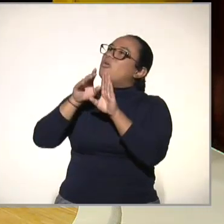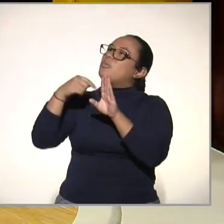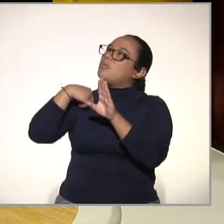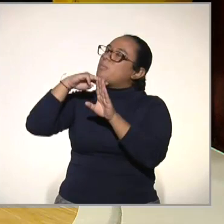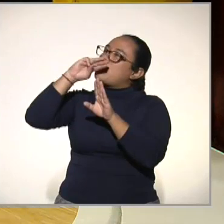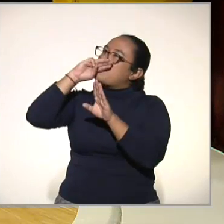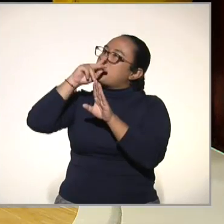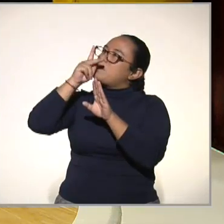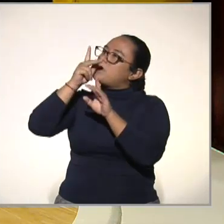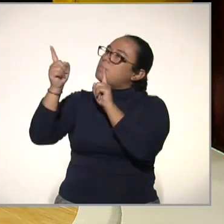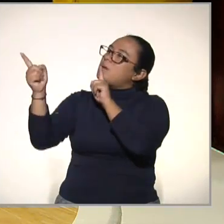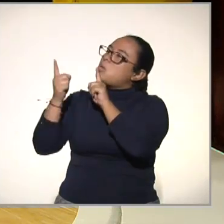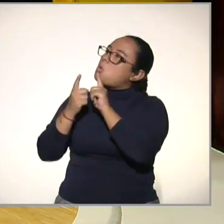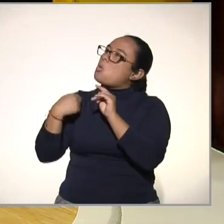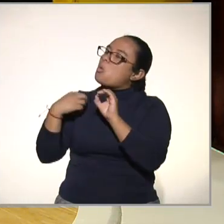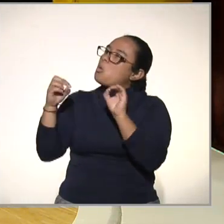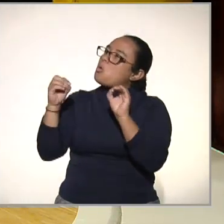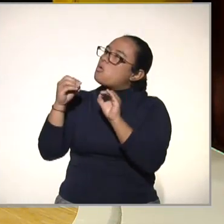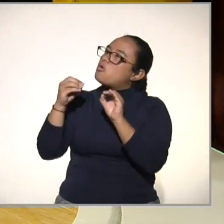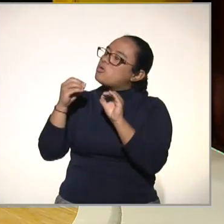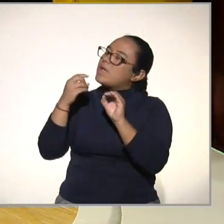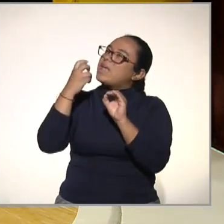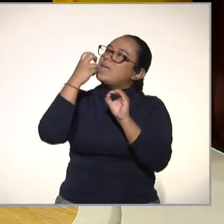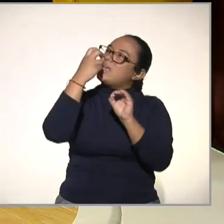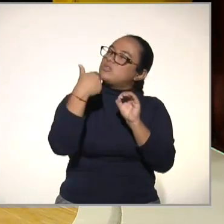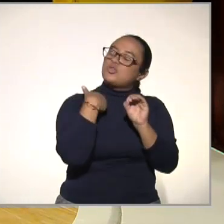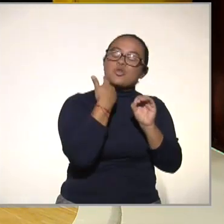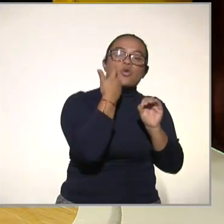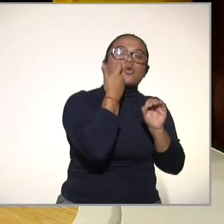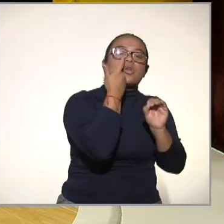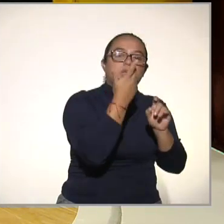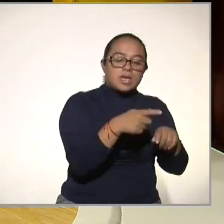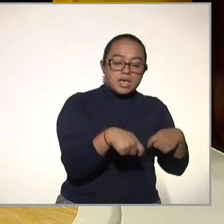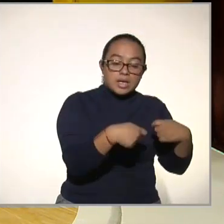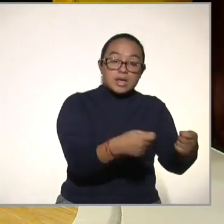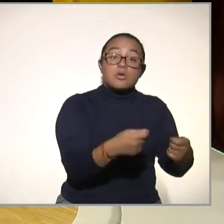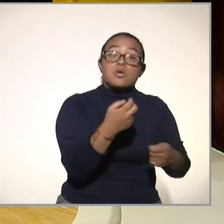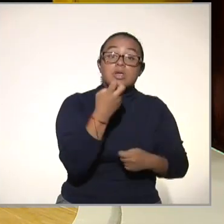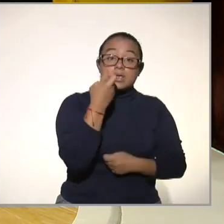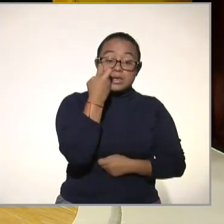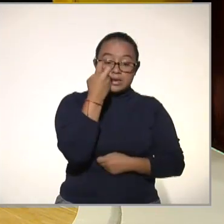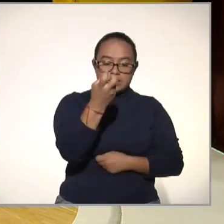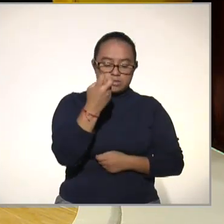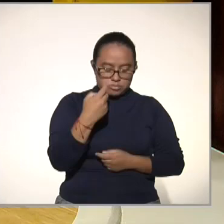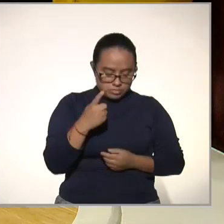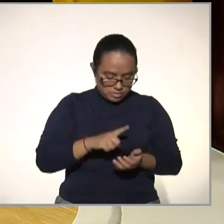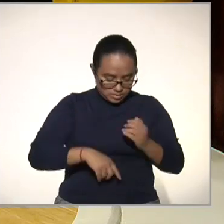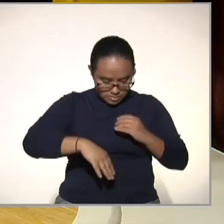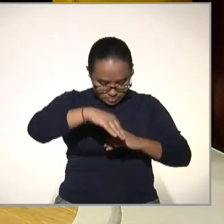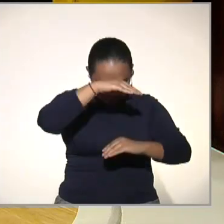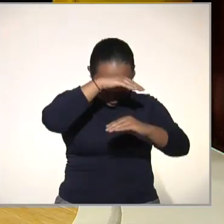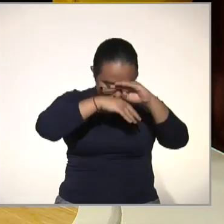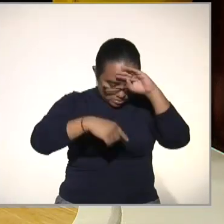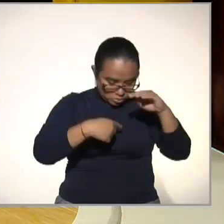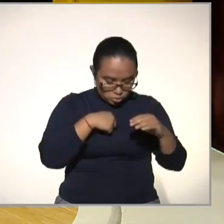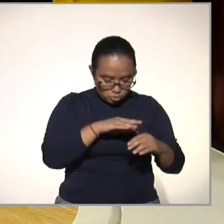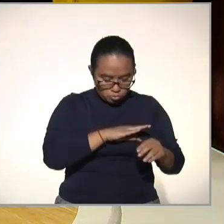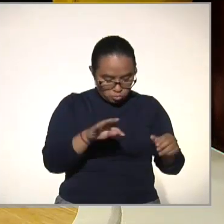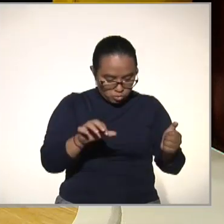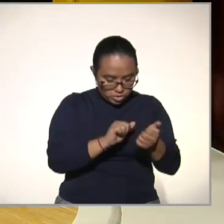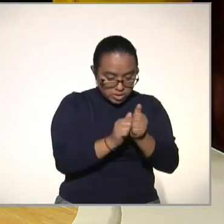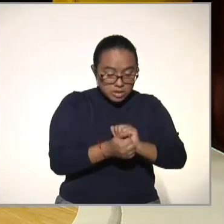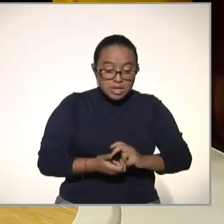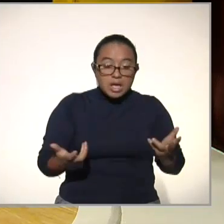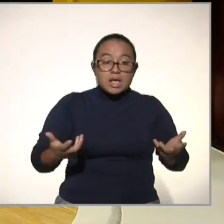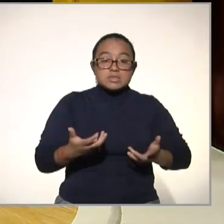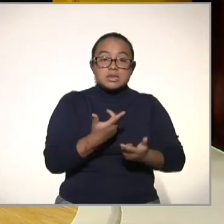de mi identidad. A lo mejor aquí ya empiezan como estos espacios en los que a partir de las preguntas yo puedo generar un espacio de